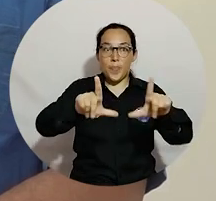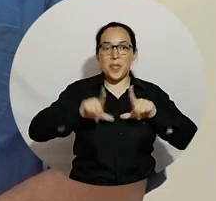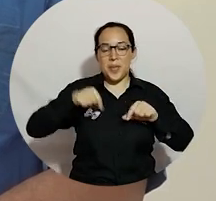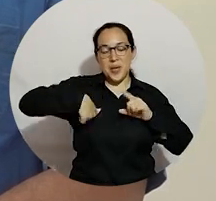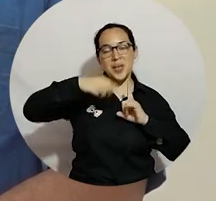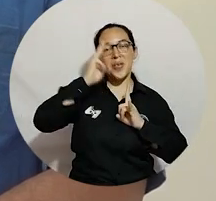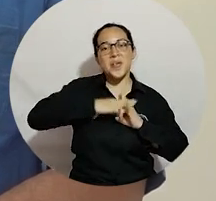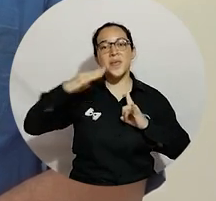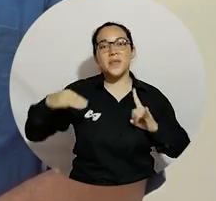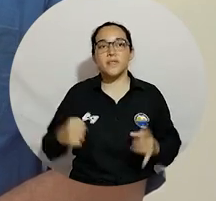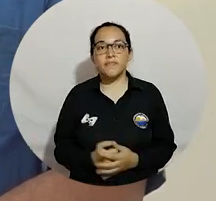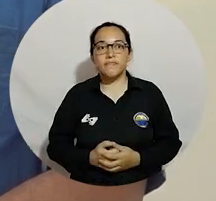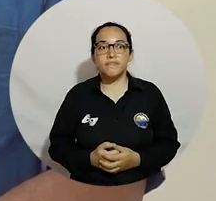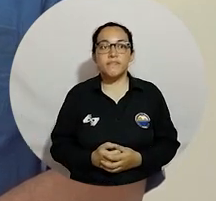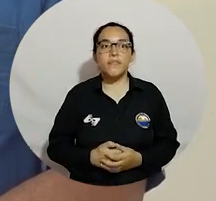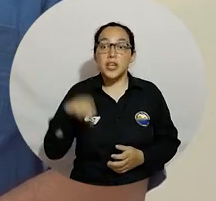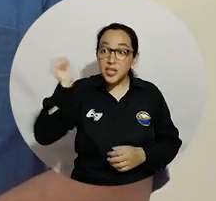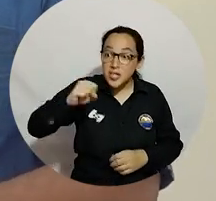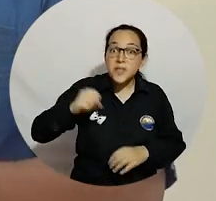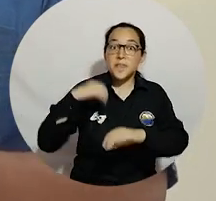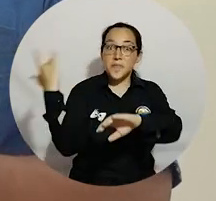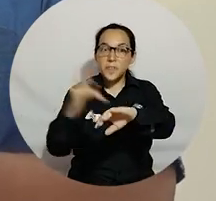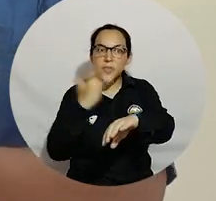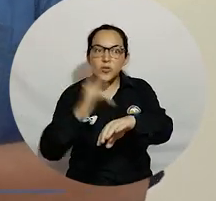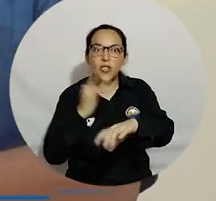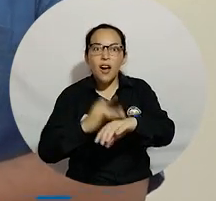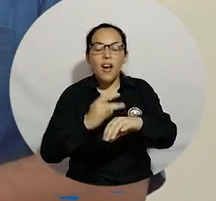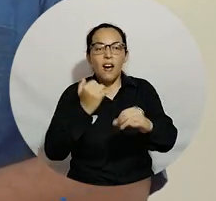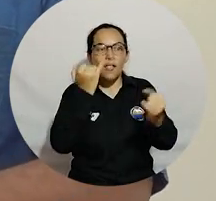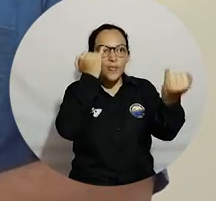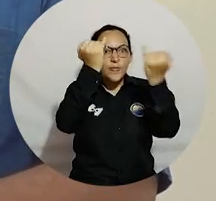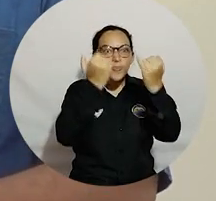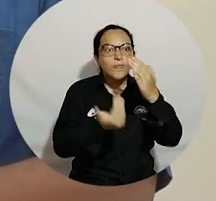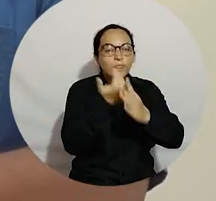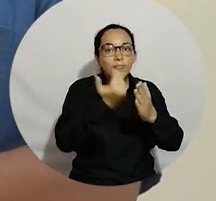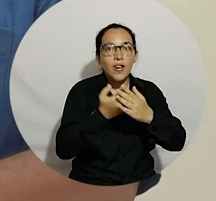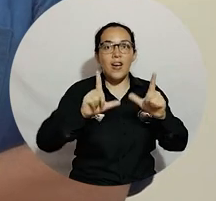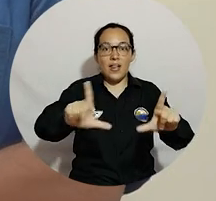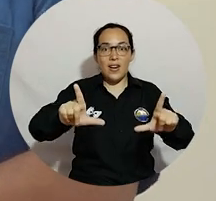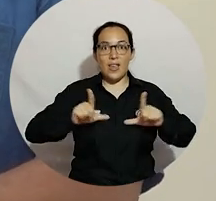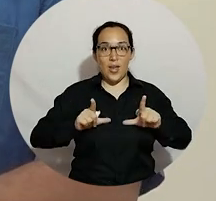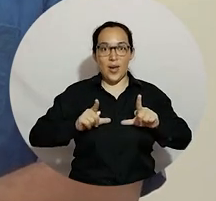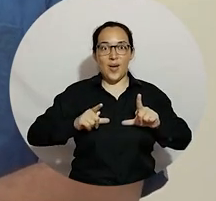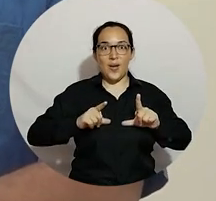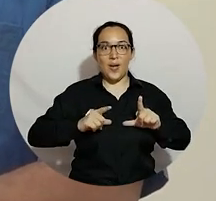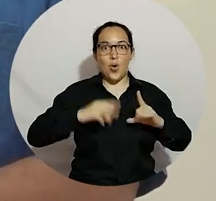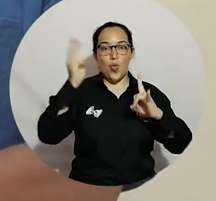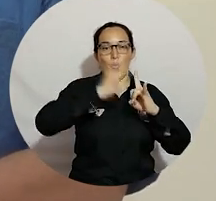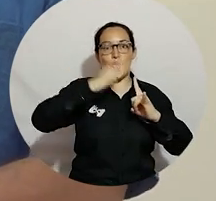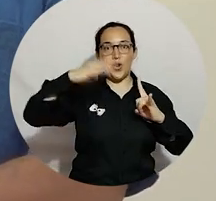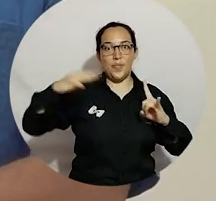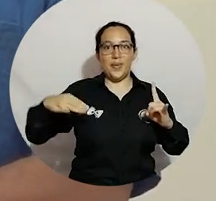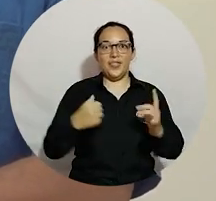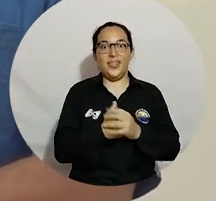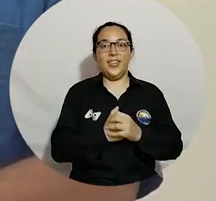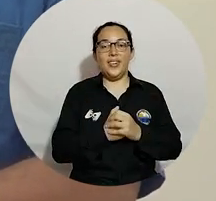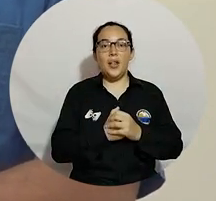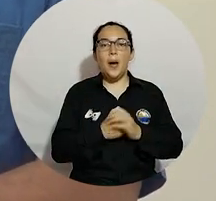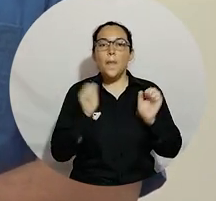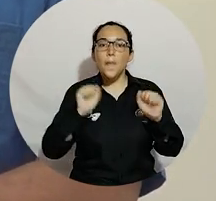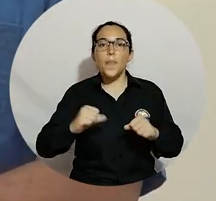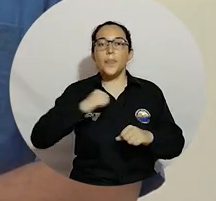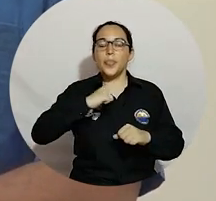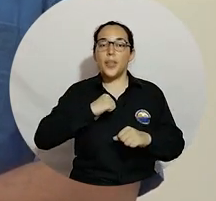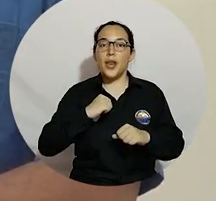nuestra comunidad graduada de la universidad. Sí, vamos a incentivar la creación de la Casa Graduados Universidad